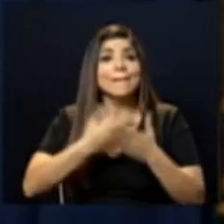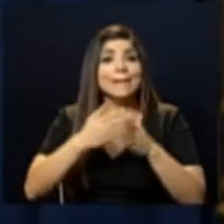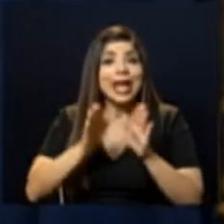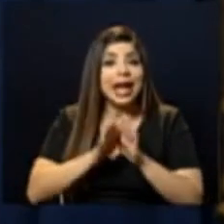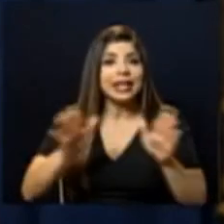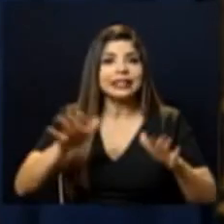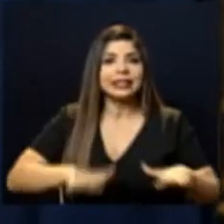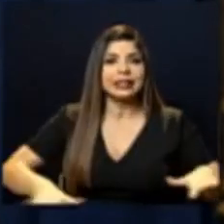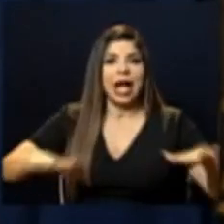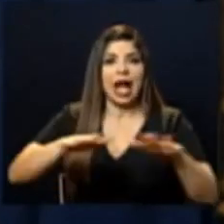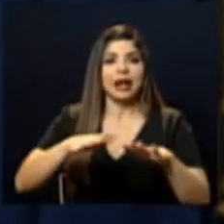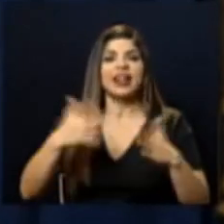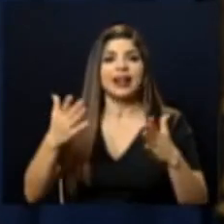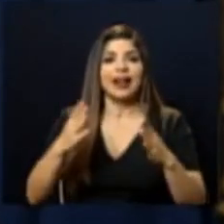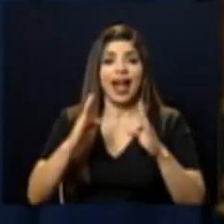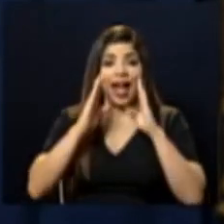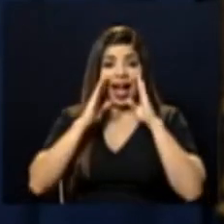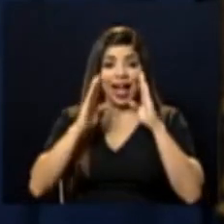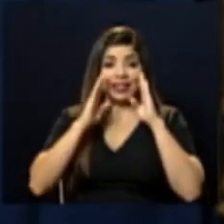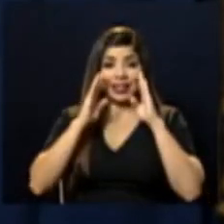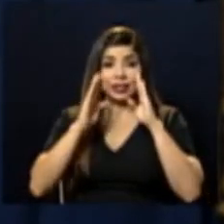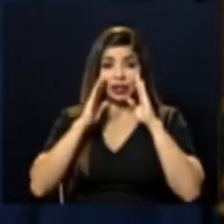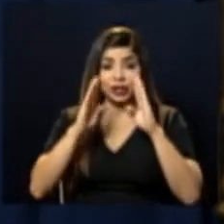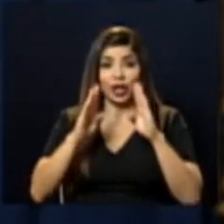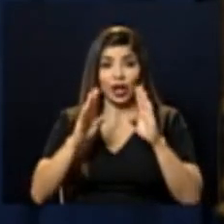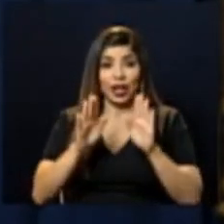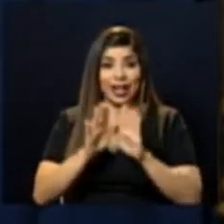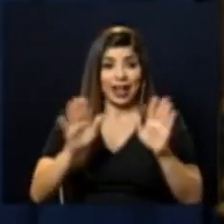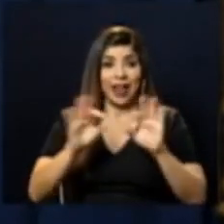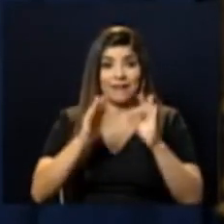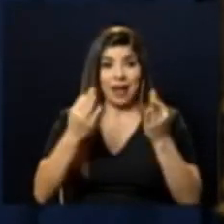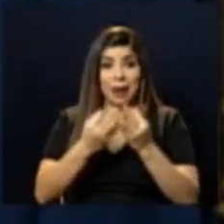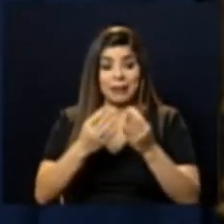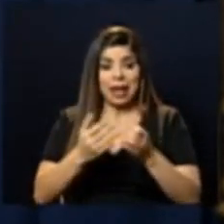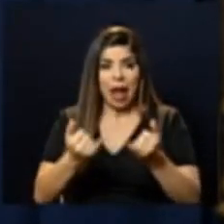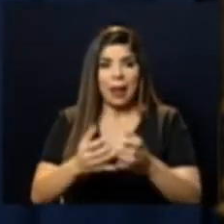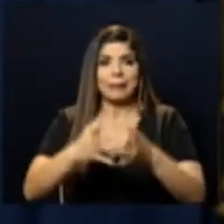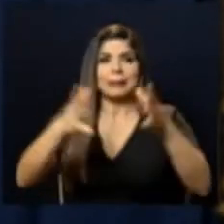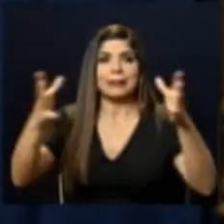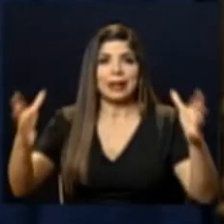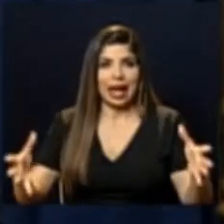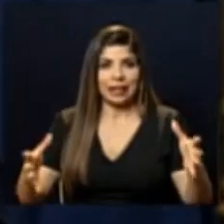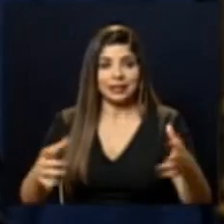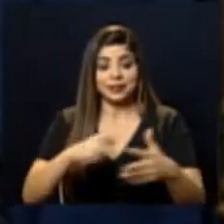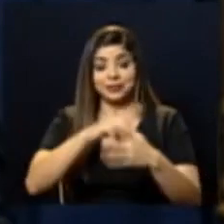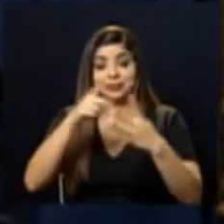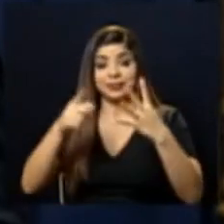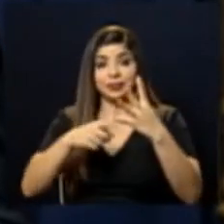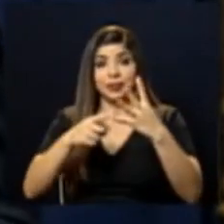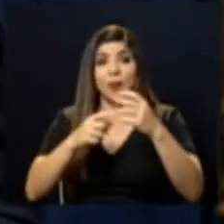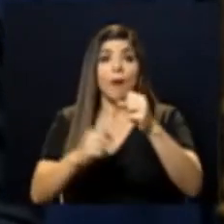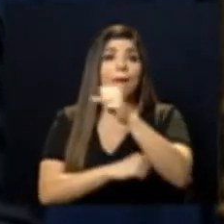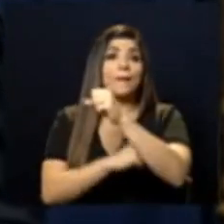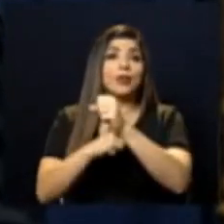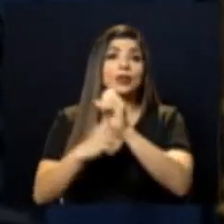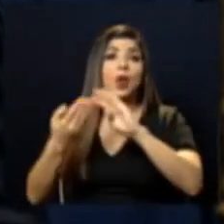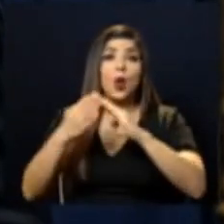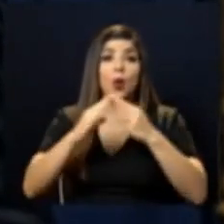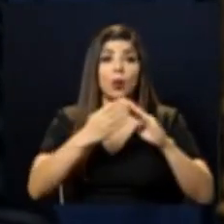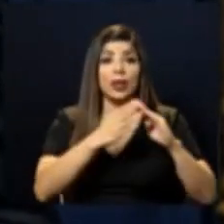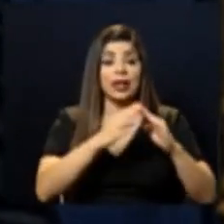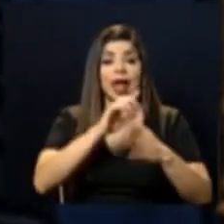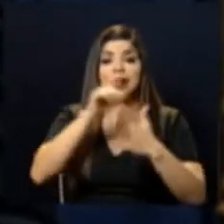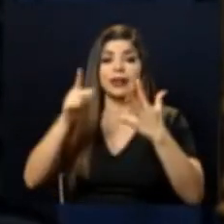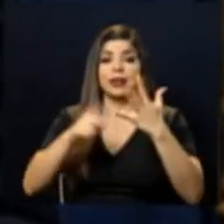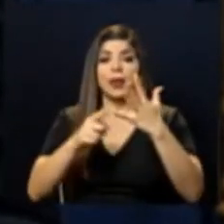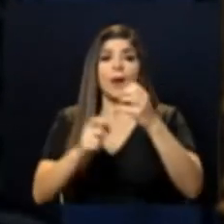la ampliación de la cobertura de atención integral de las familias. Puente a la Comunidad y Puente a